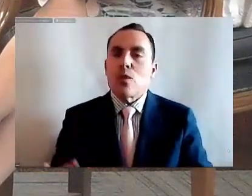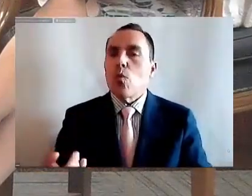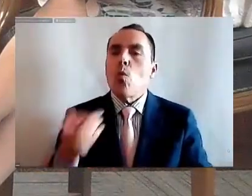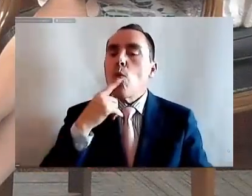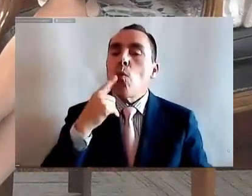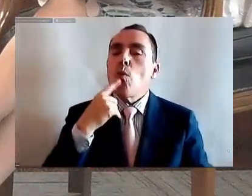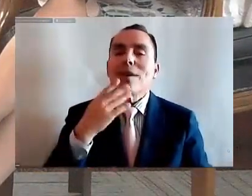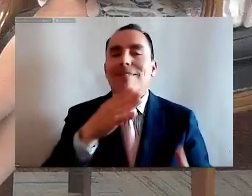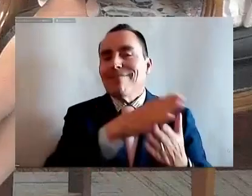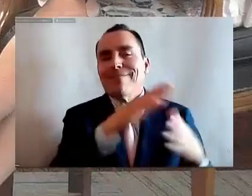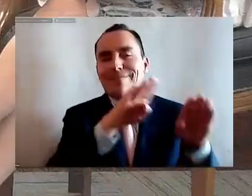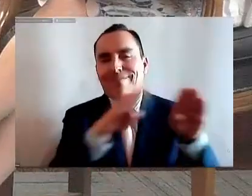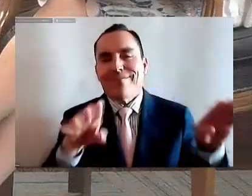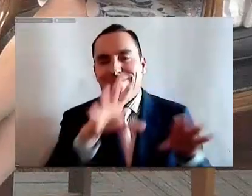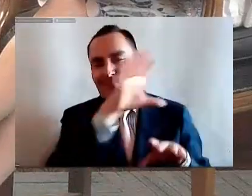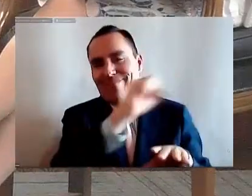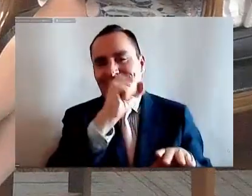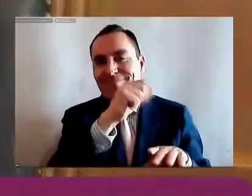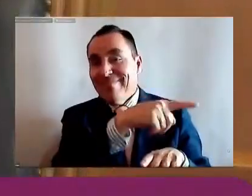de Sergio,